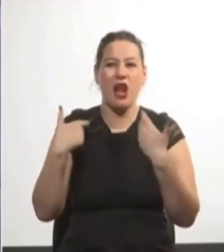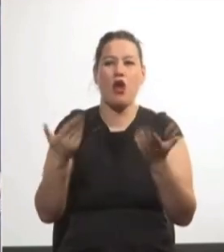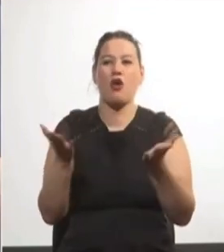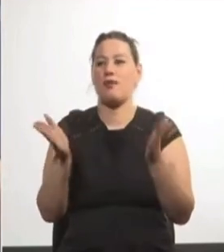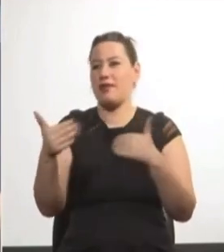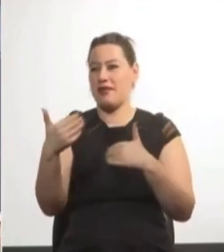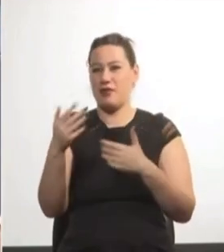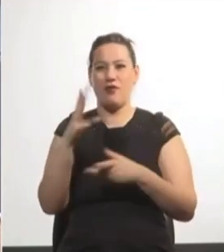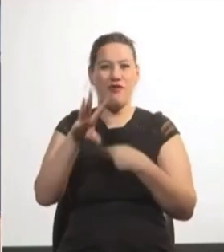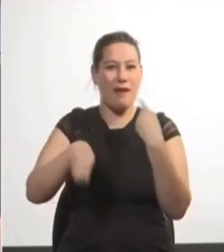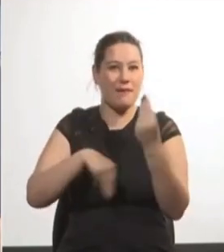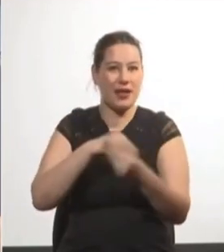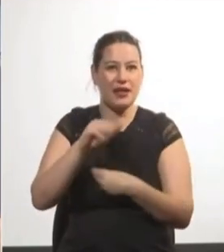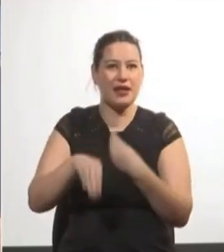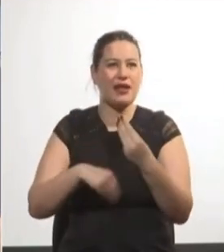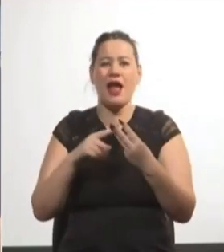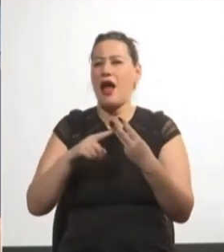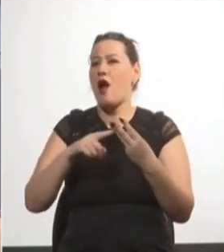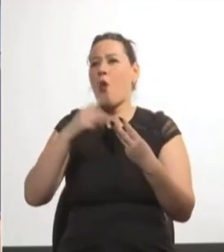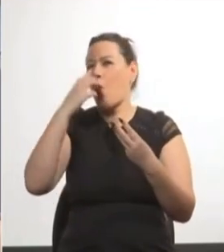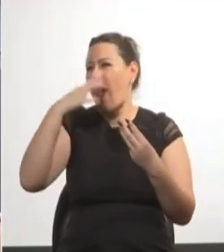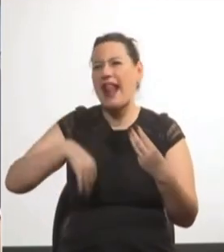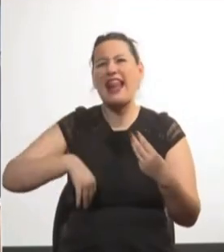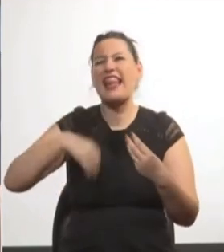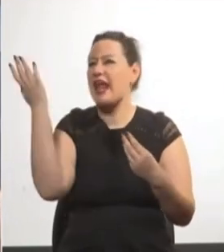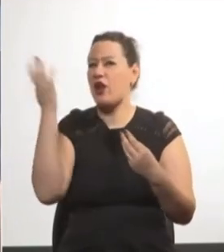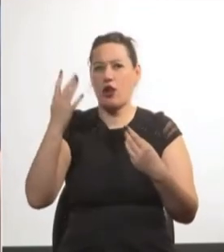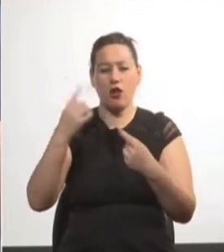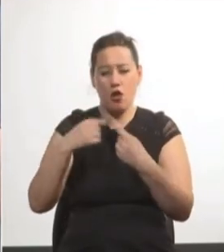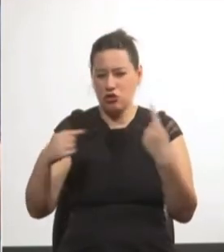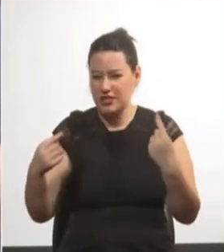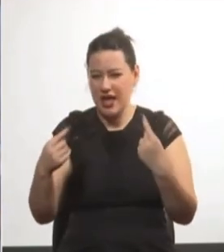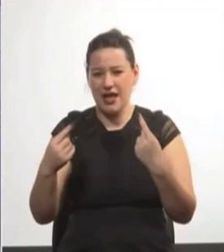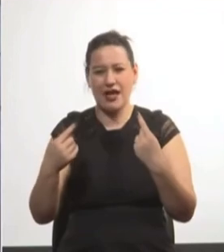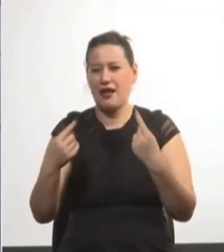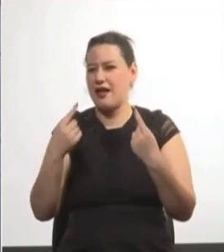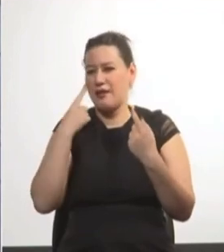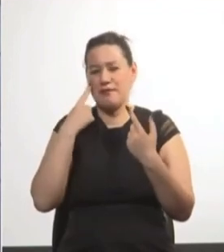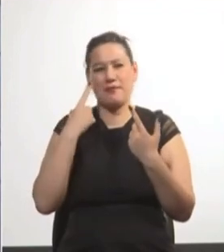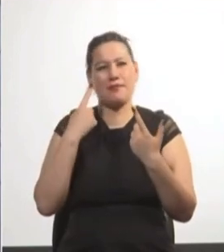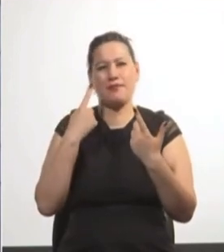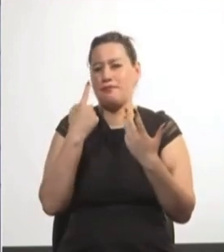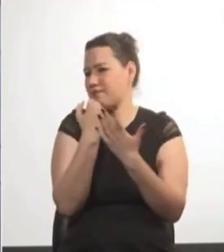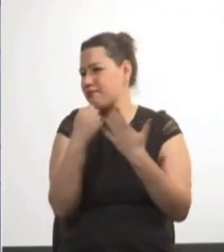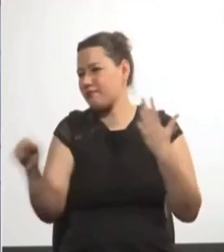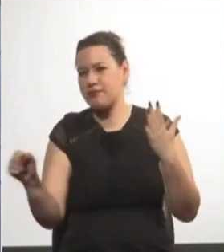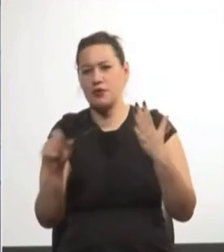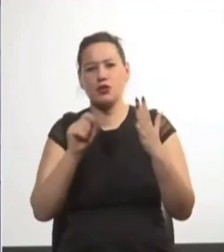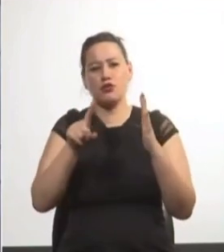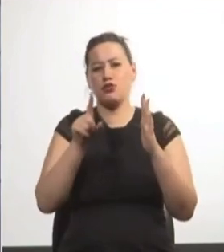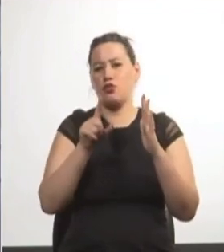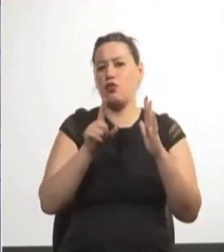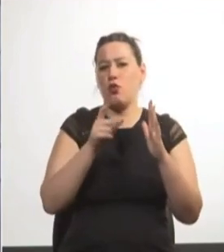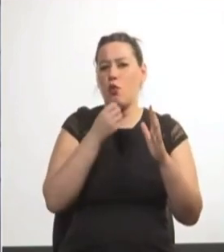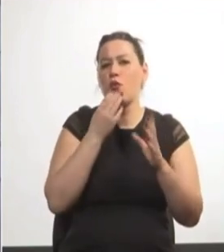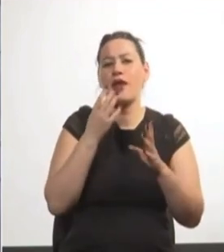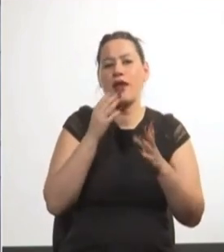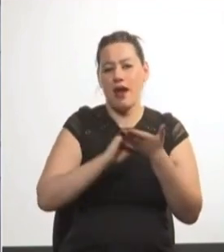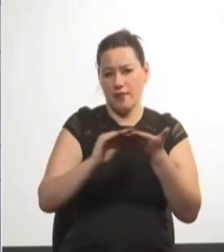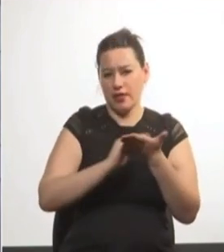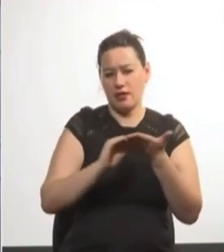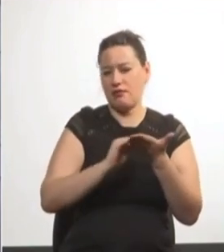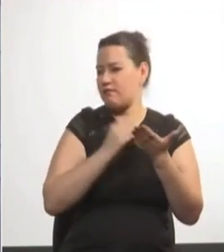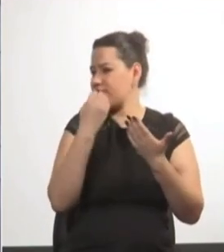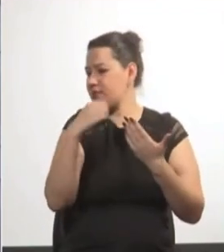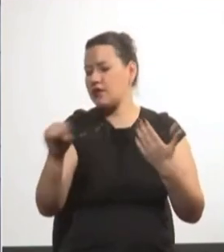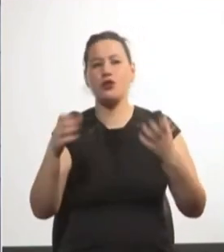familiares, que había hecho cualquier tipo de cosa que no estaba dentro de lo que se supone que es una buena administración.